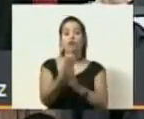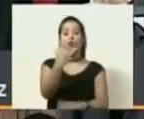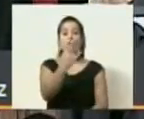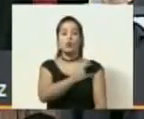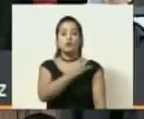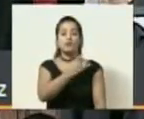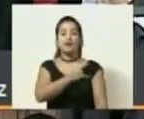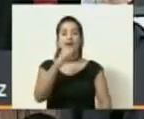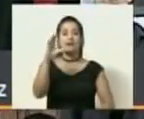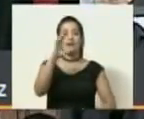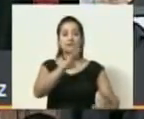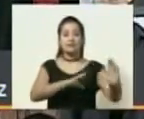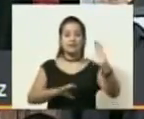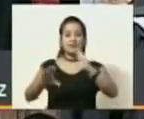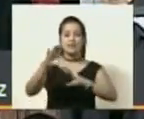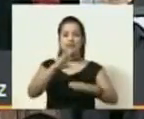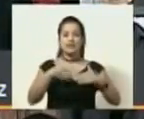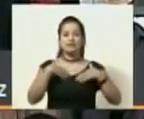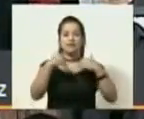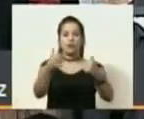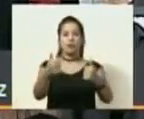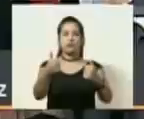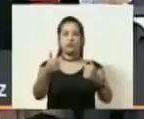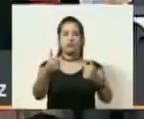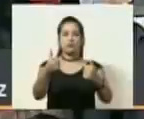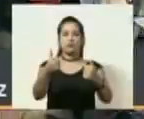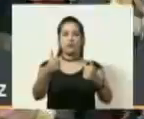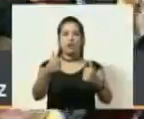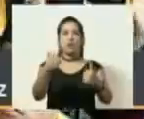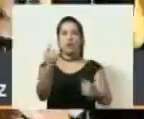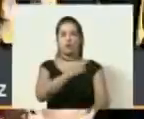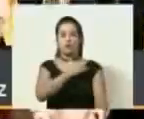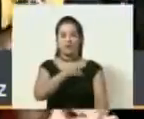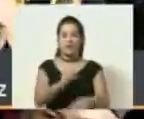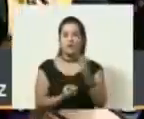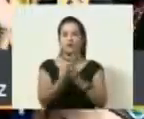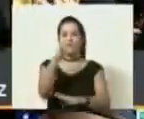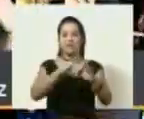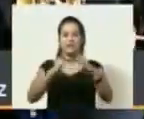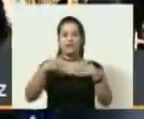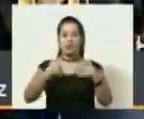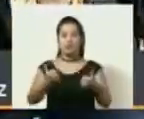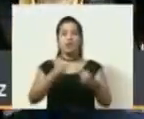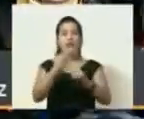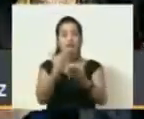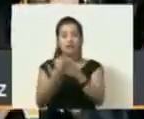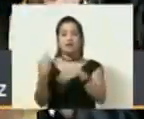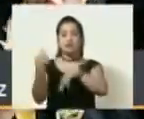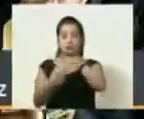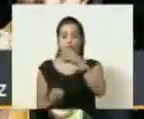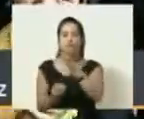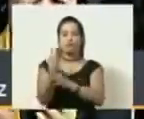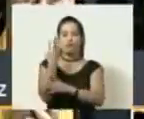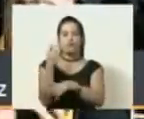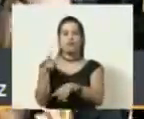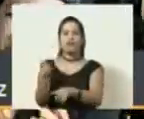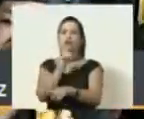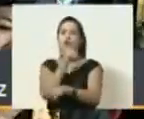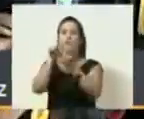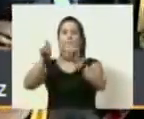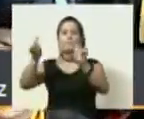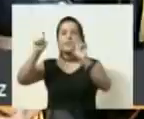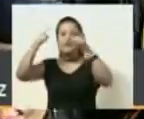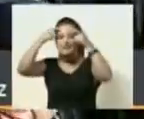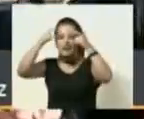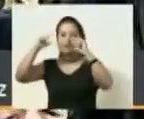las Ciencias de la Salud, universidad creada en revolución, que lleva el nombre de Hugo Chávez